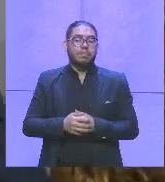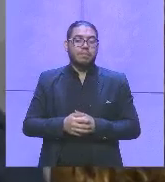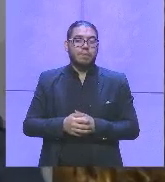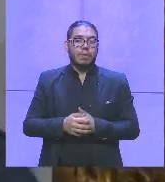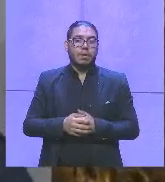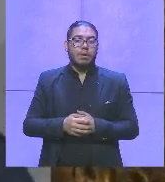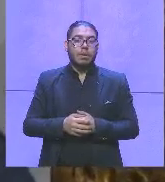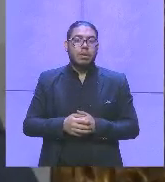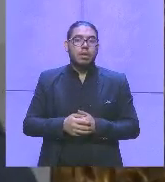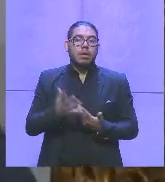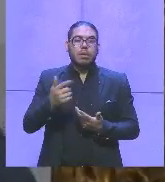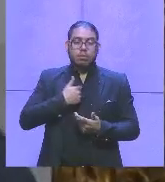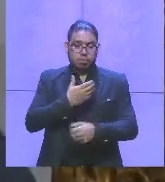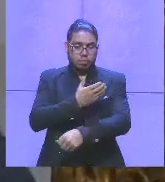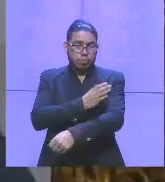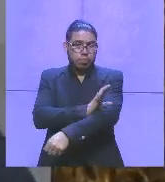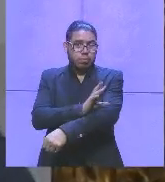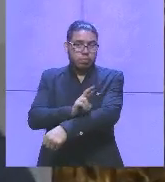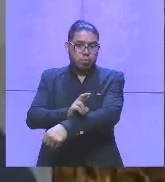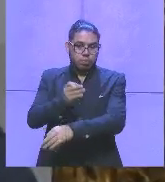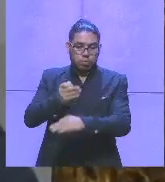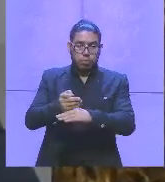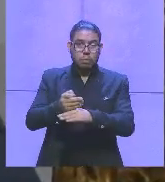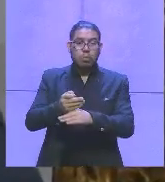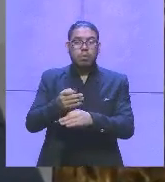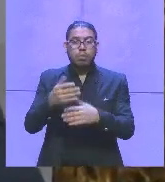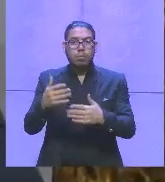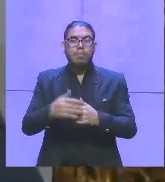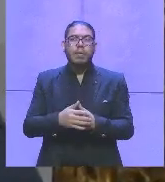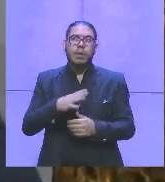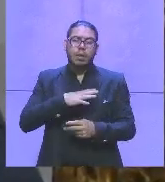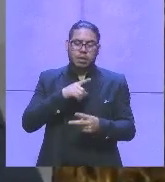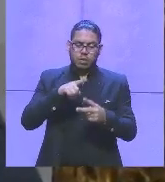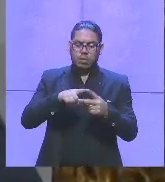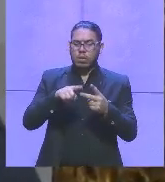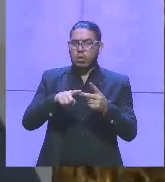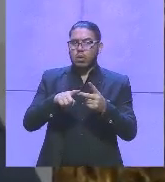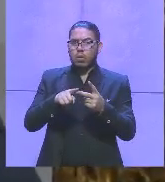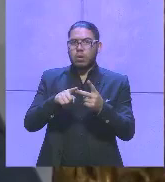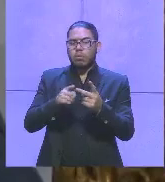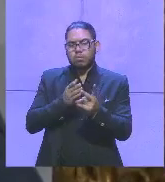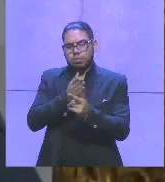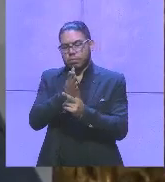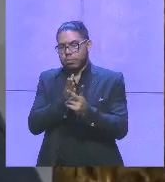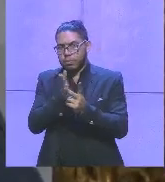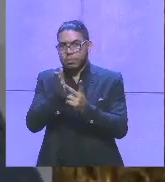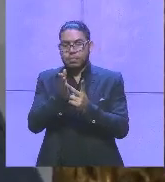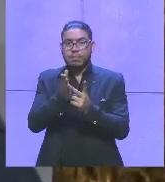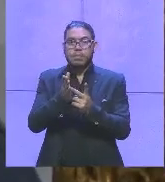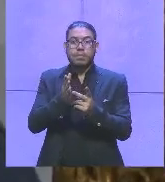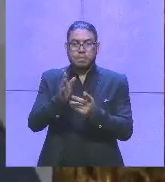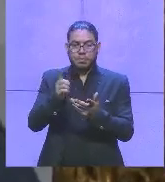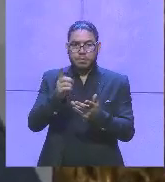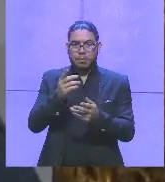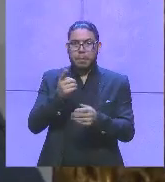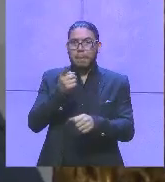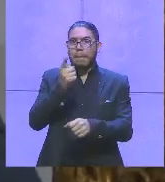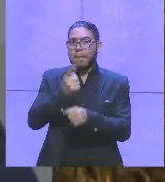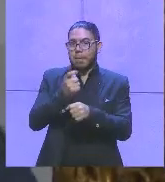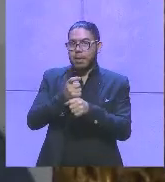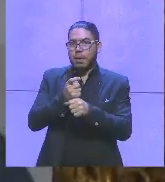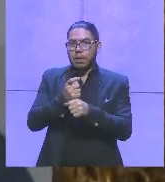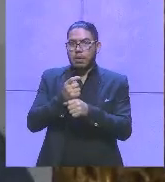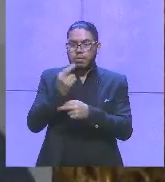que me encargaron coordinar pues tenía dos objetivos principales, ¿no? Realizar un estudio que es